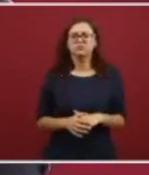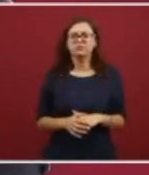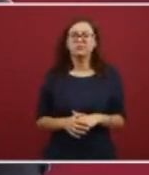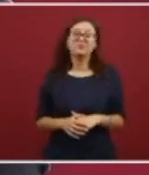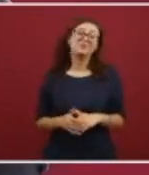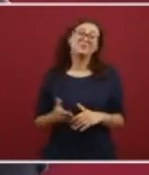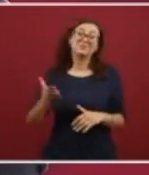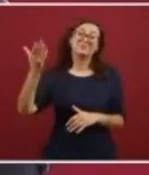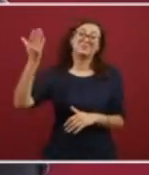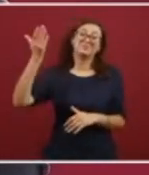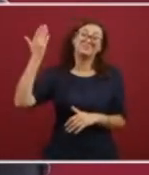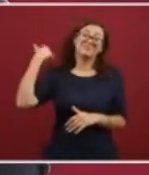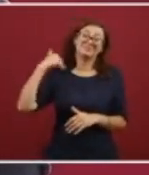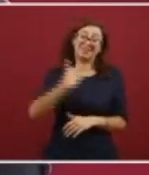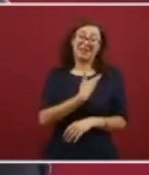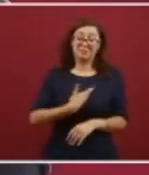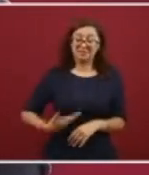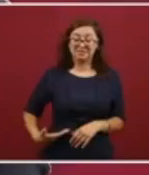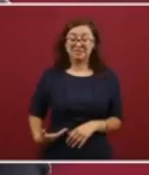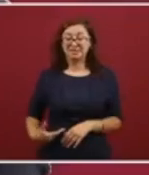Gustavo Díaz Ordaz,